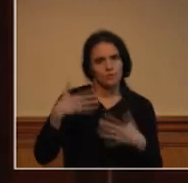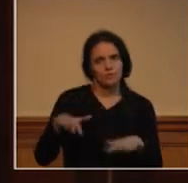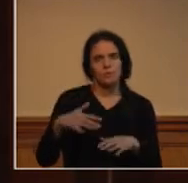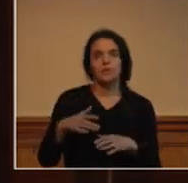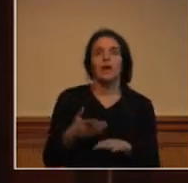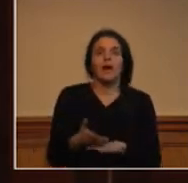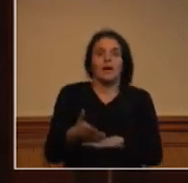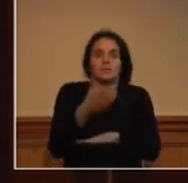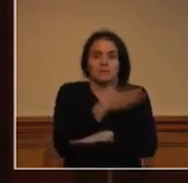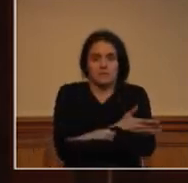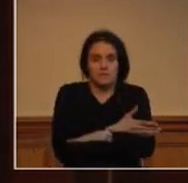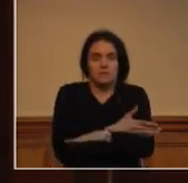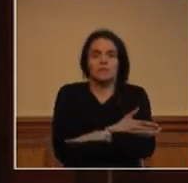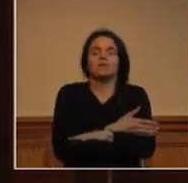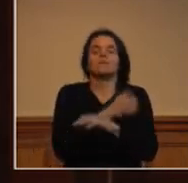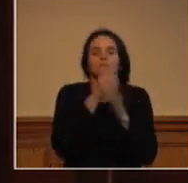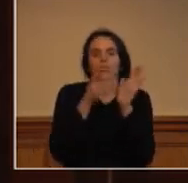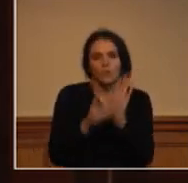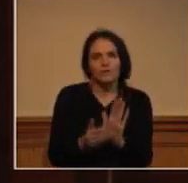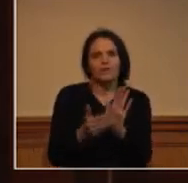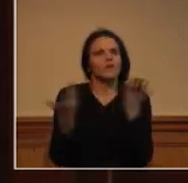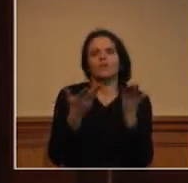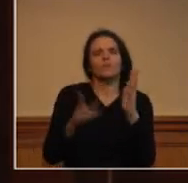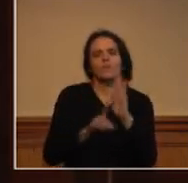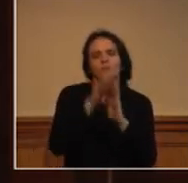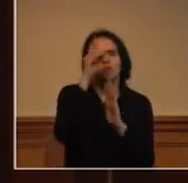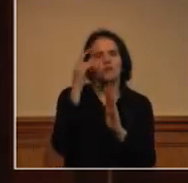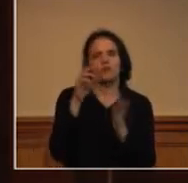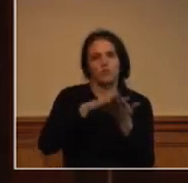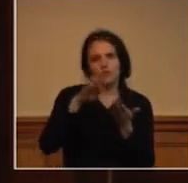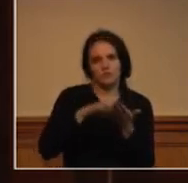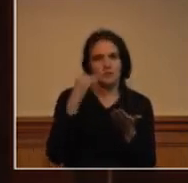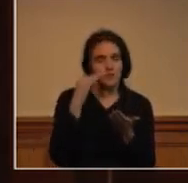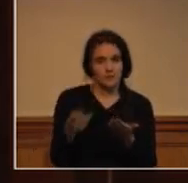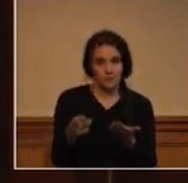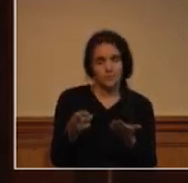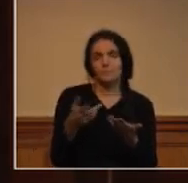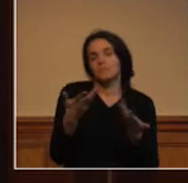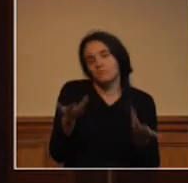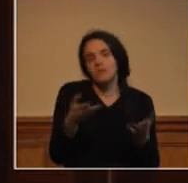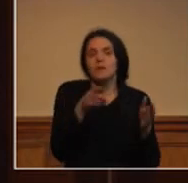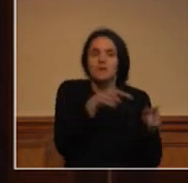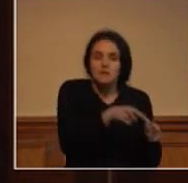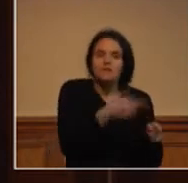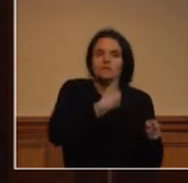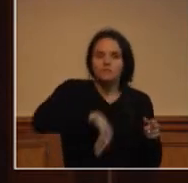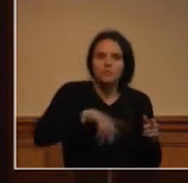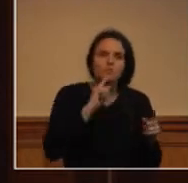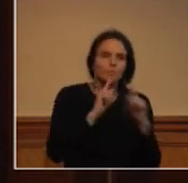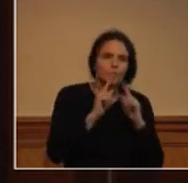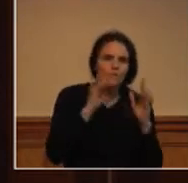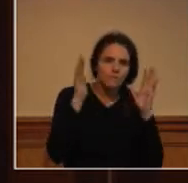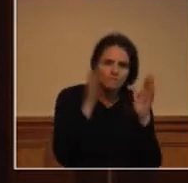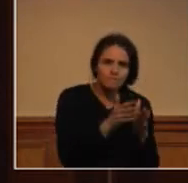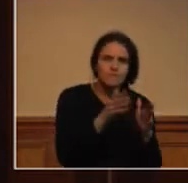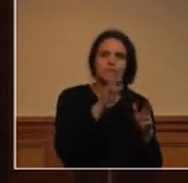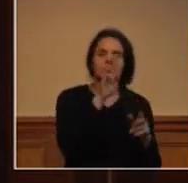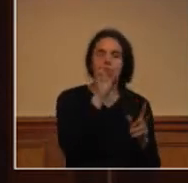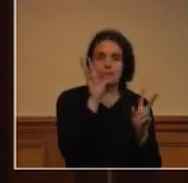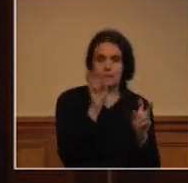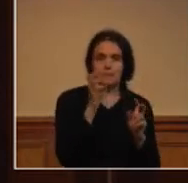temprano de desarrollo lector. Entonces, hicimos una serie de pruebas orientadas a medir